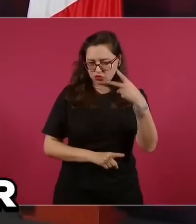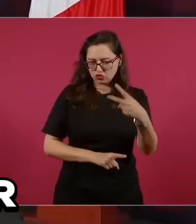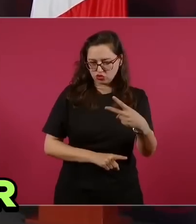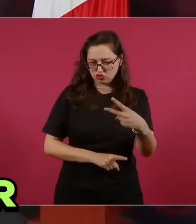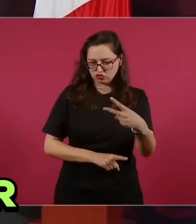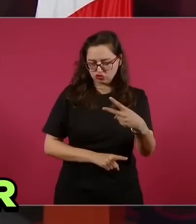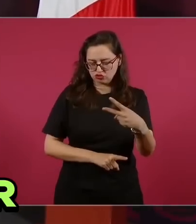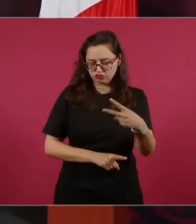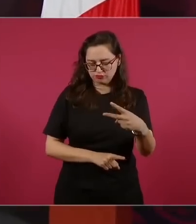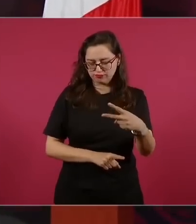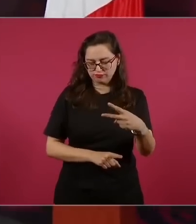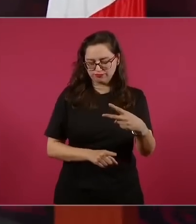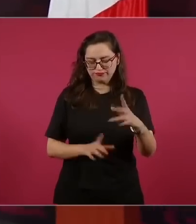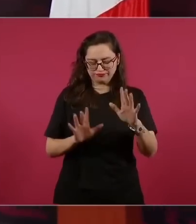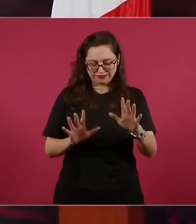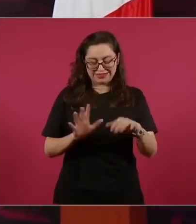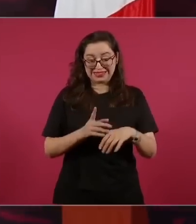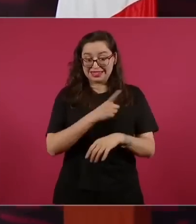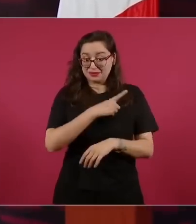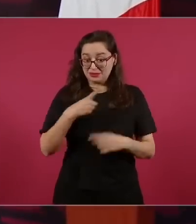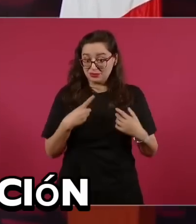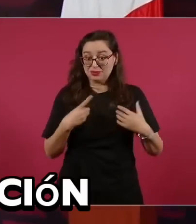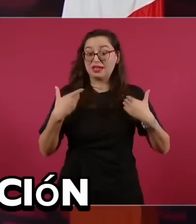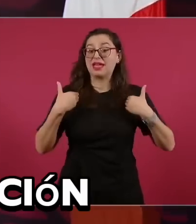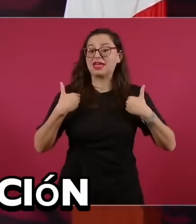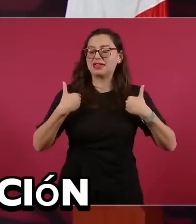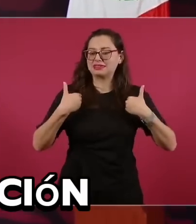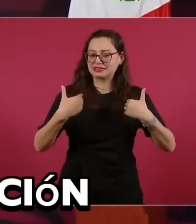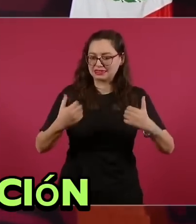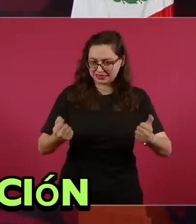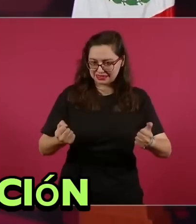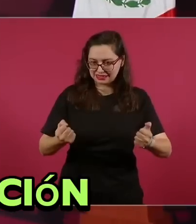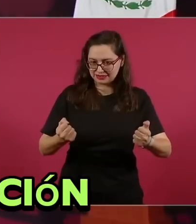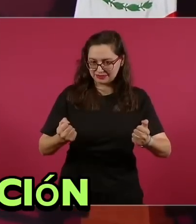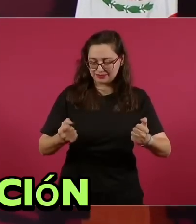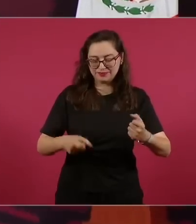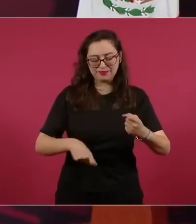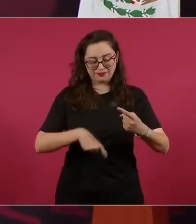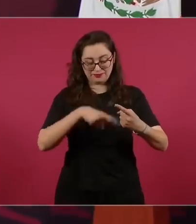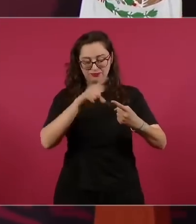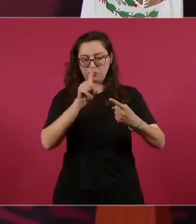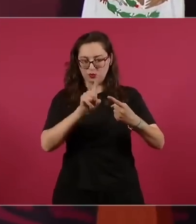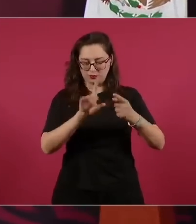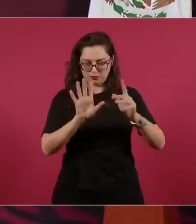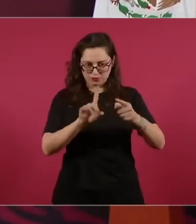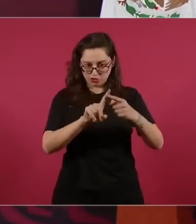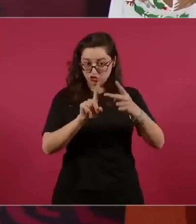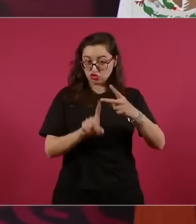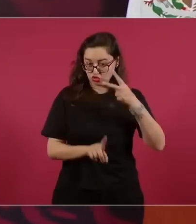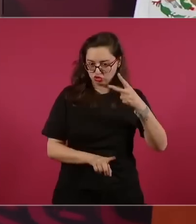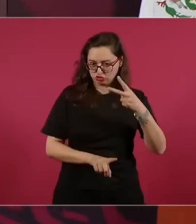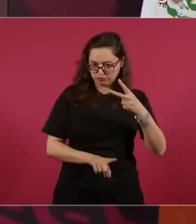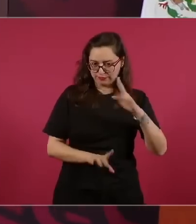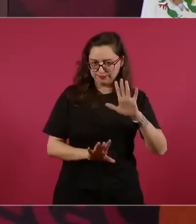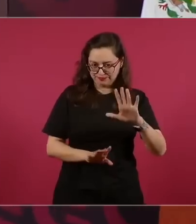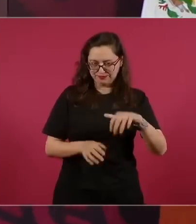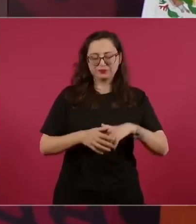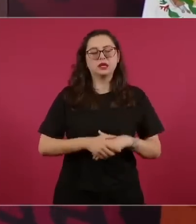lo pueda comprender mejor. La lamentable desaparición de los jóvenes,